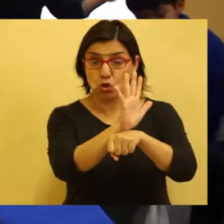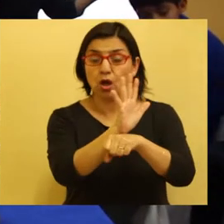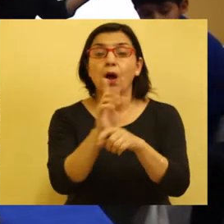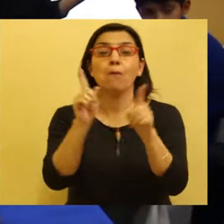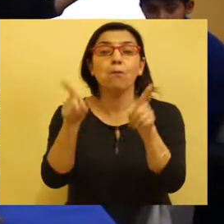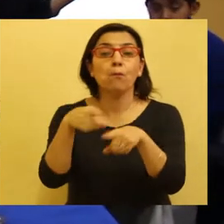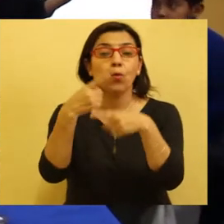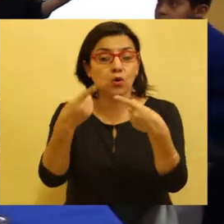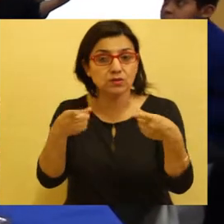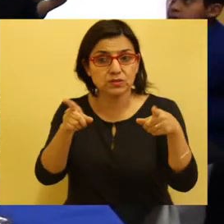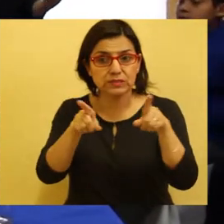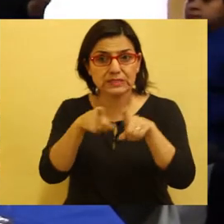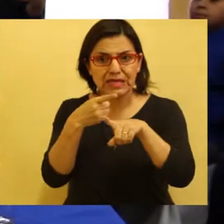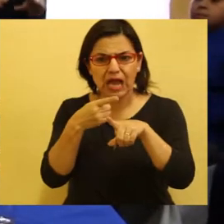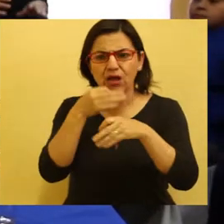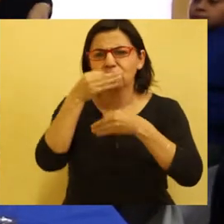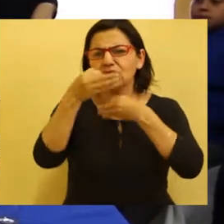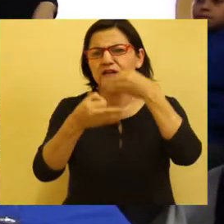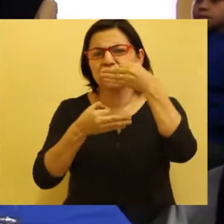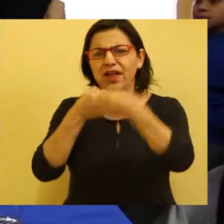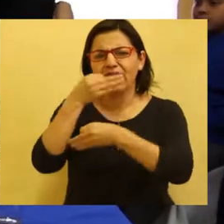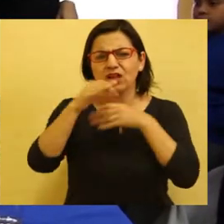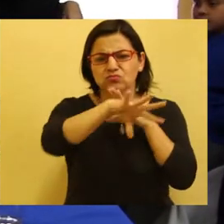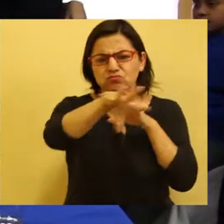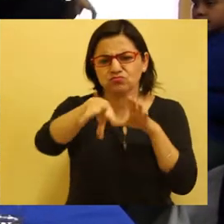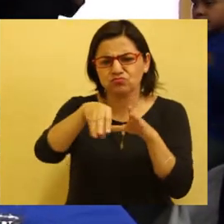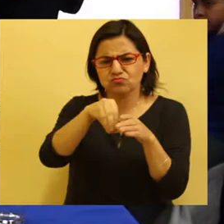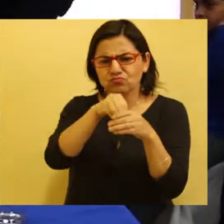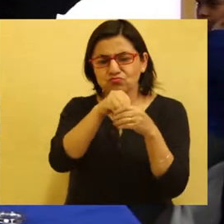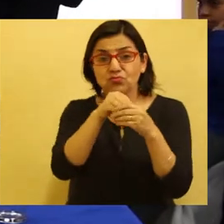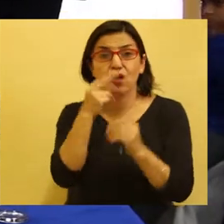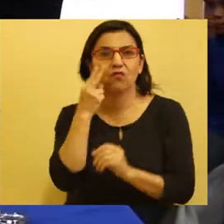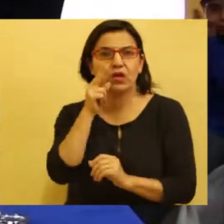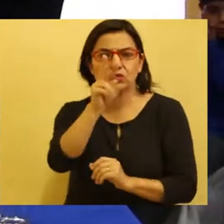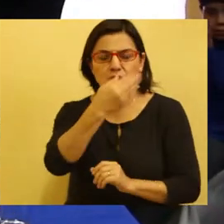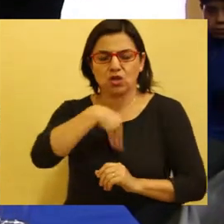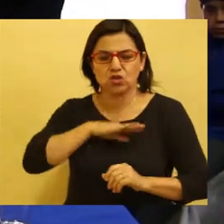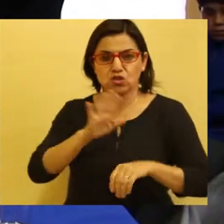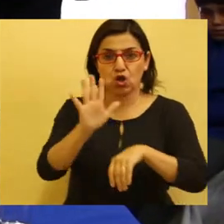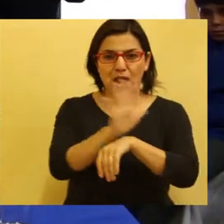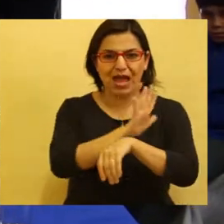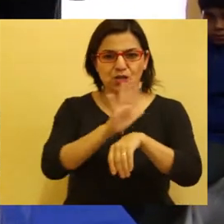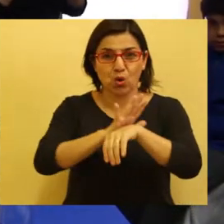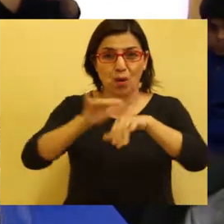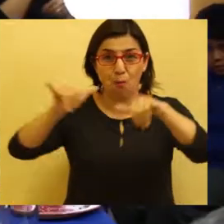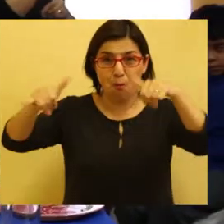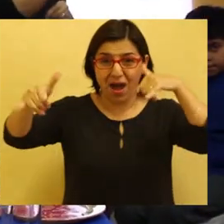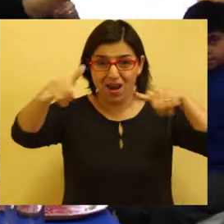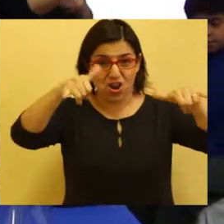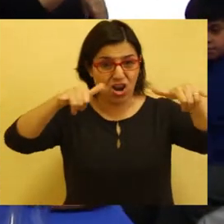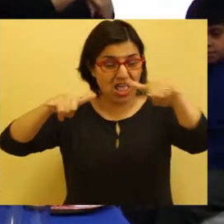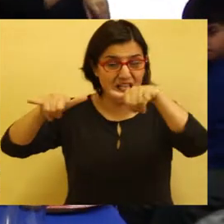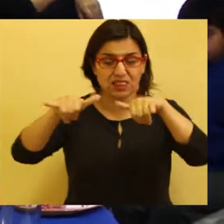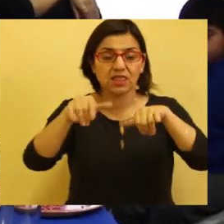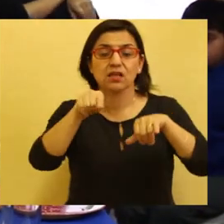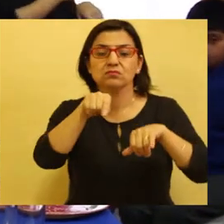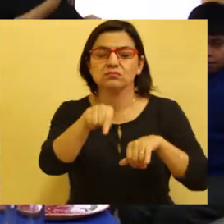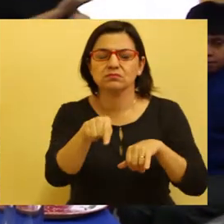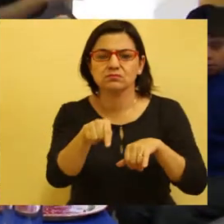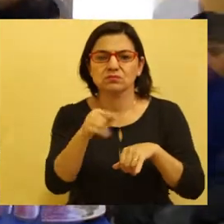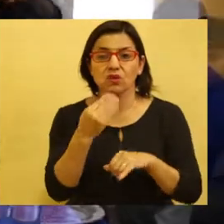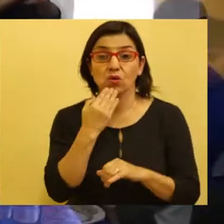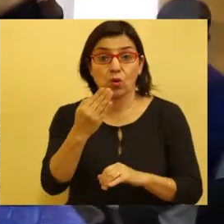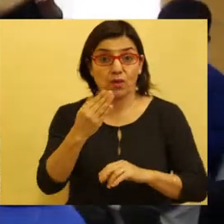música, mucha música y relato, y hay una propuesta visual en donde actuamos, hay marionetas,